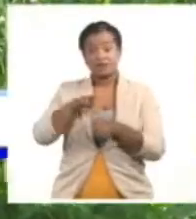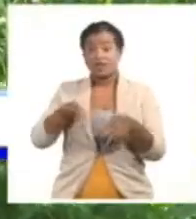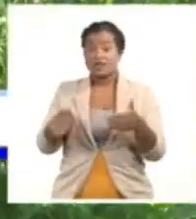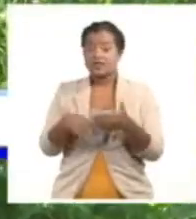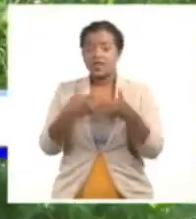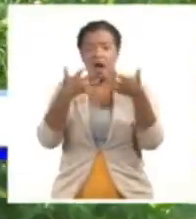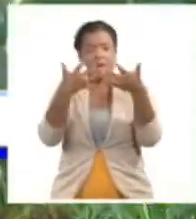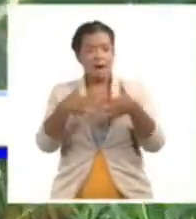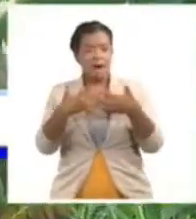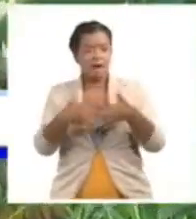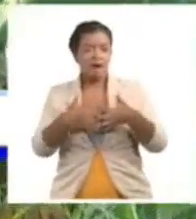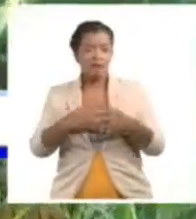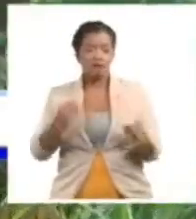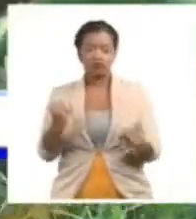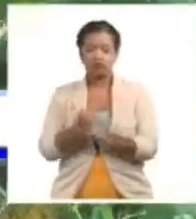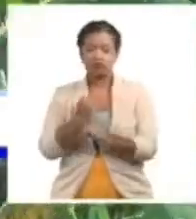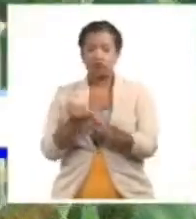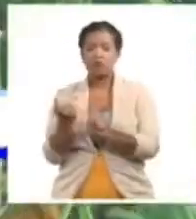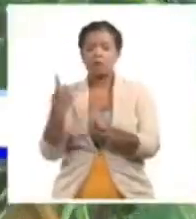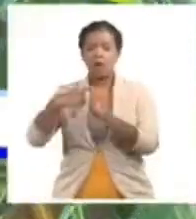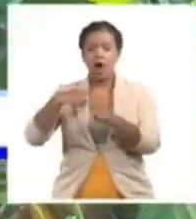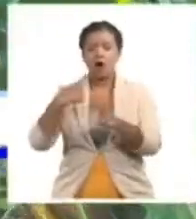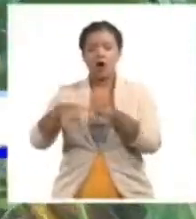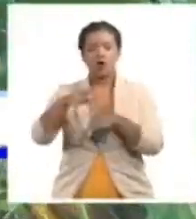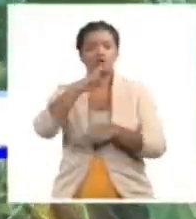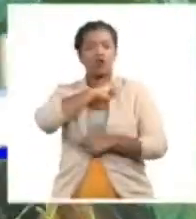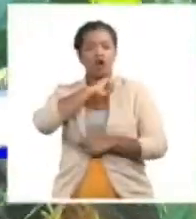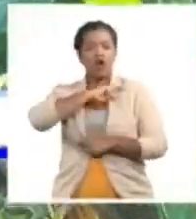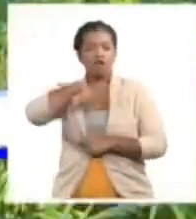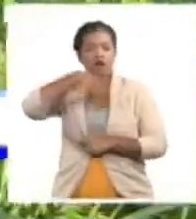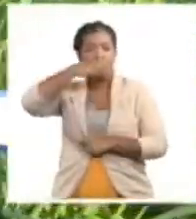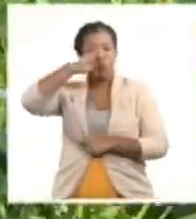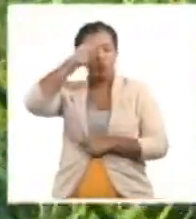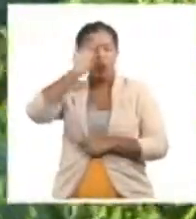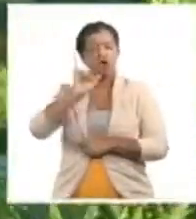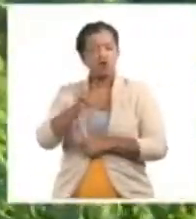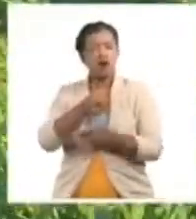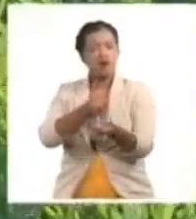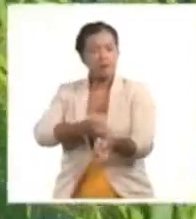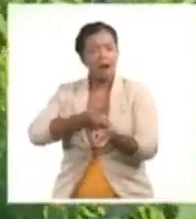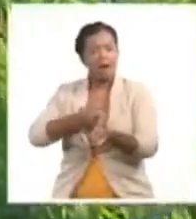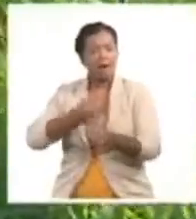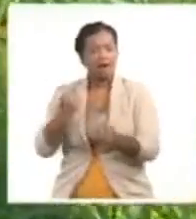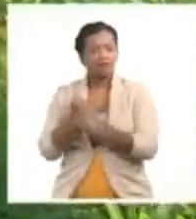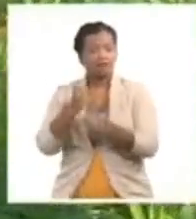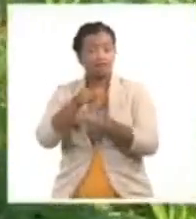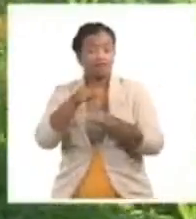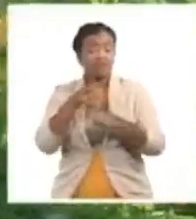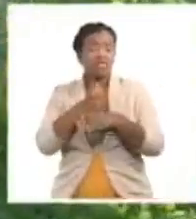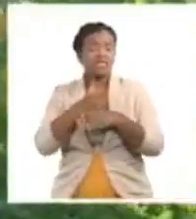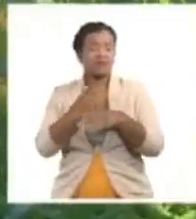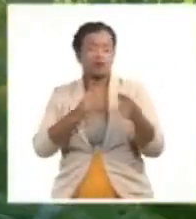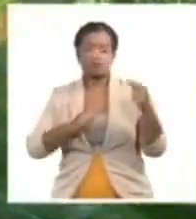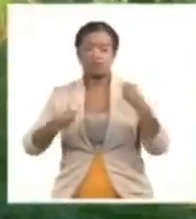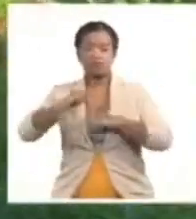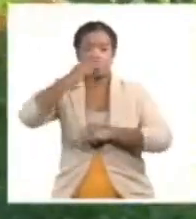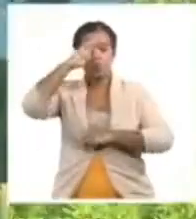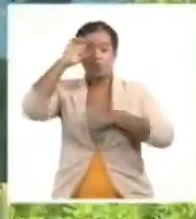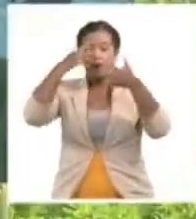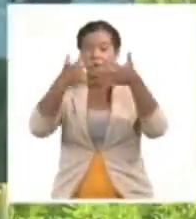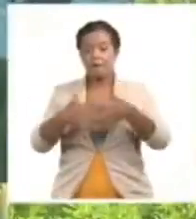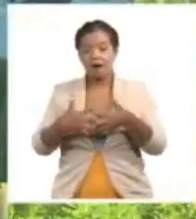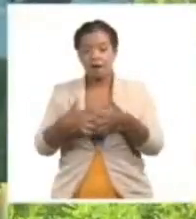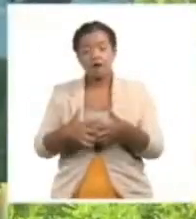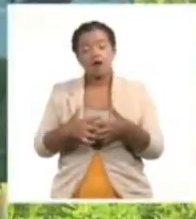productiva a la que se sumaron otros dirigentes del estado y el gobierno de la capital y que remarca la prioridad que tiene para el país la producción de